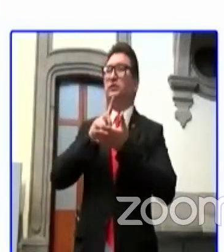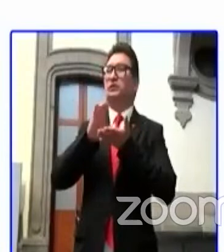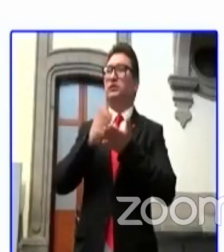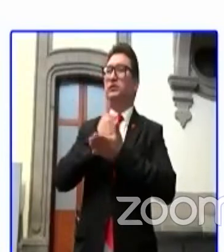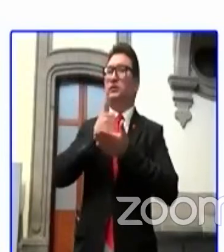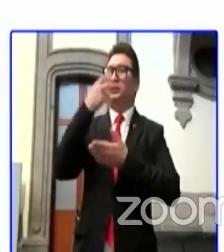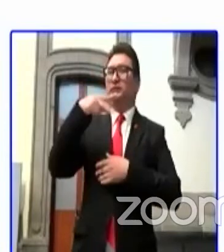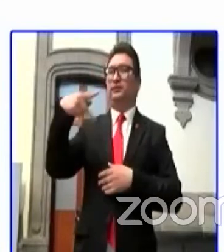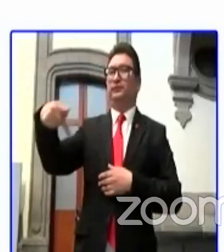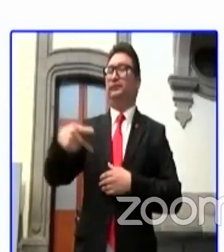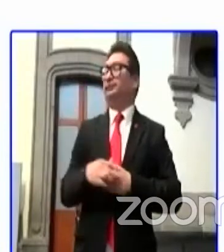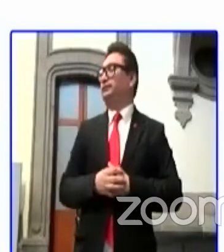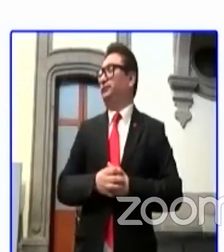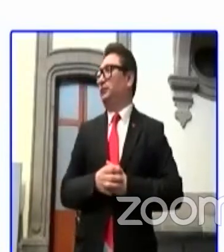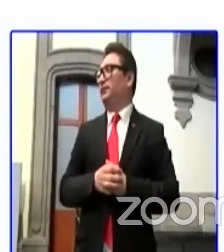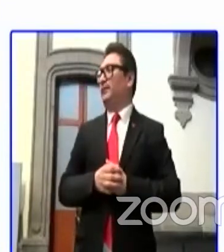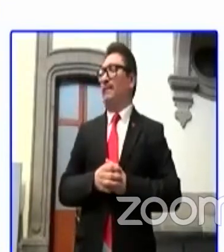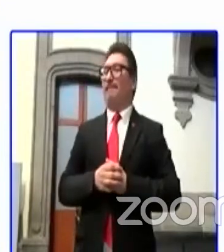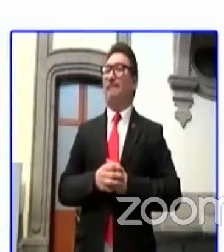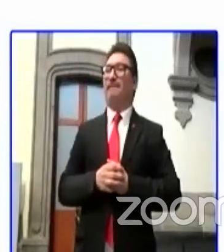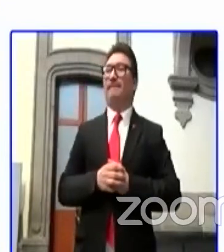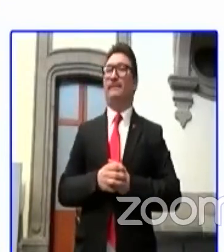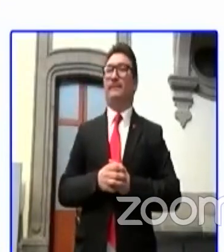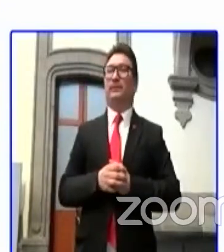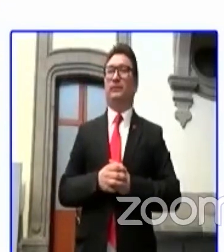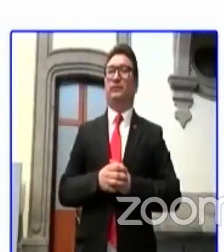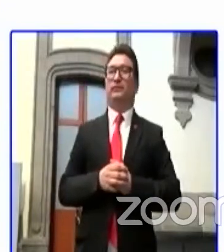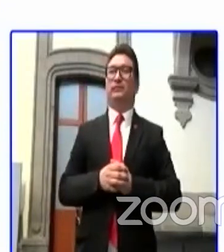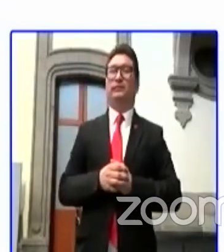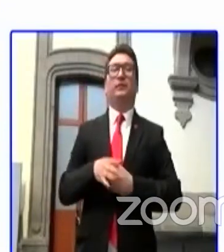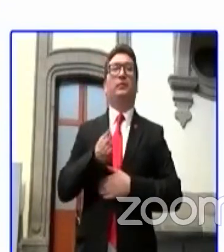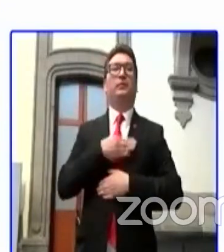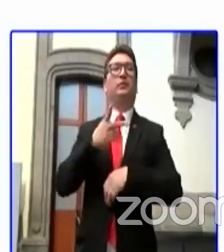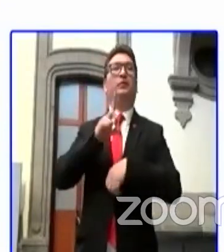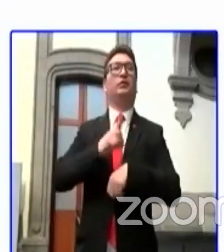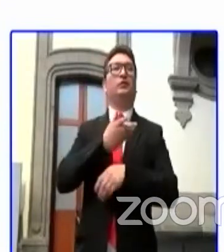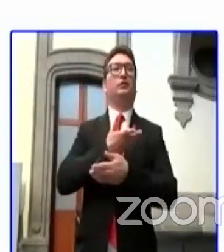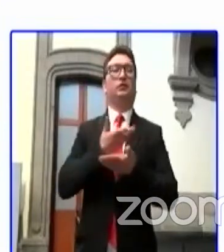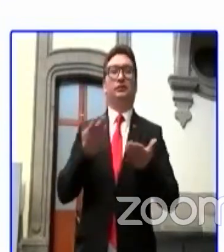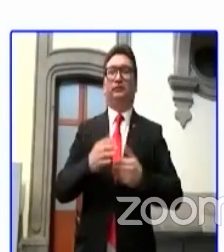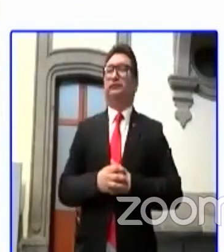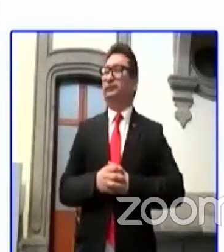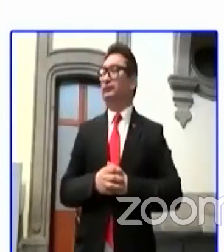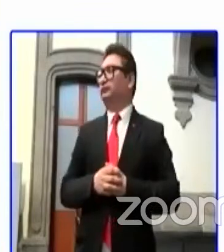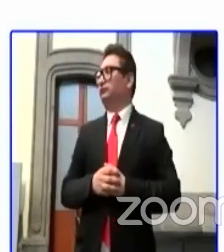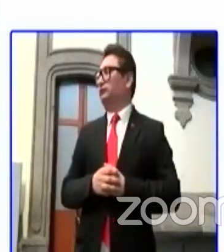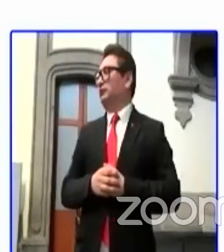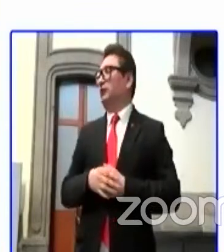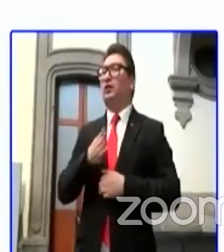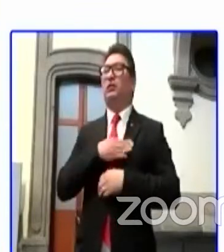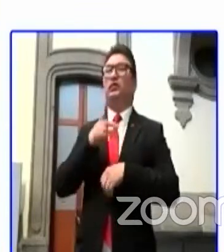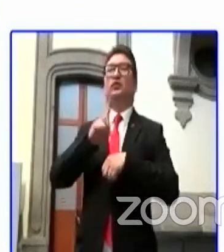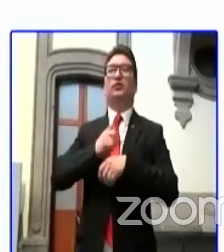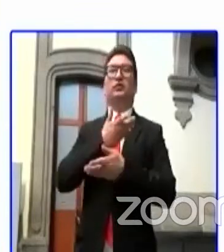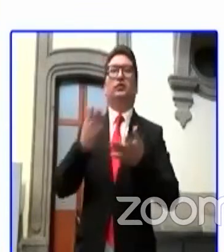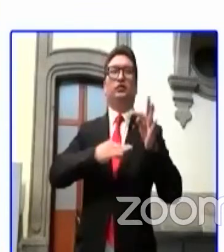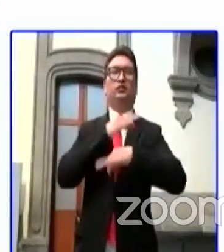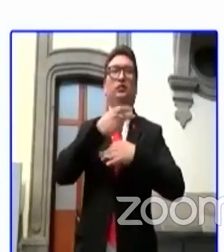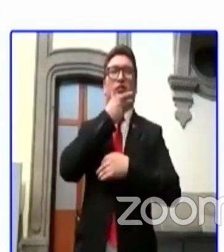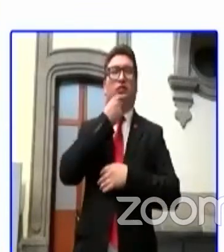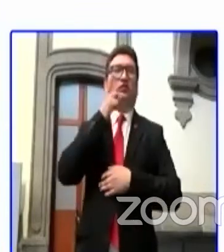de la Ciudad de México. Muy buenos días. Muy buenos días a todas y a